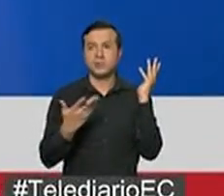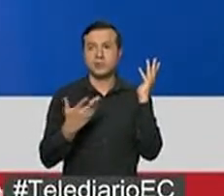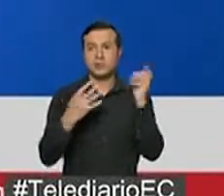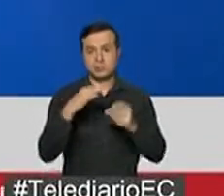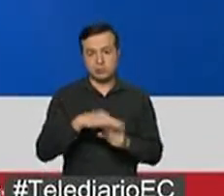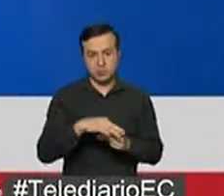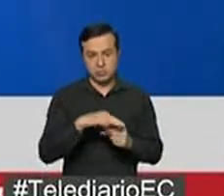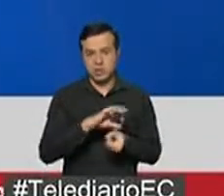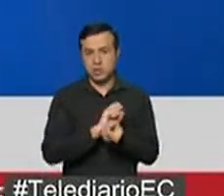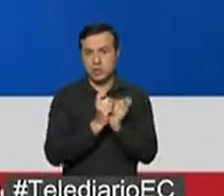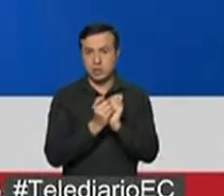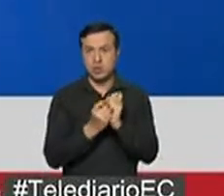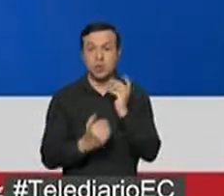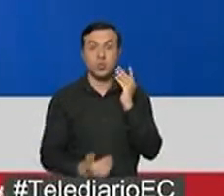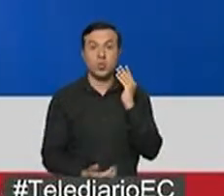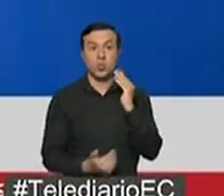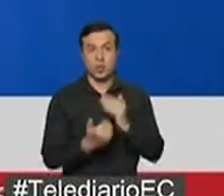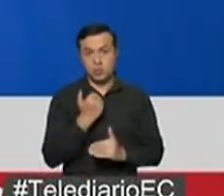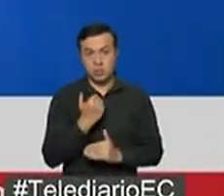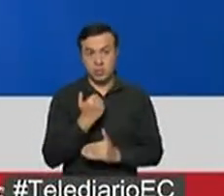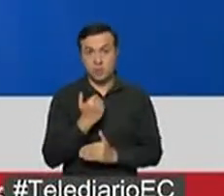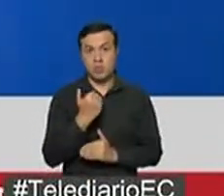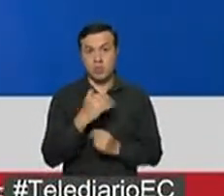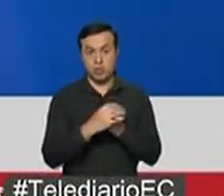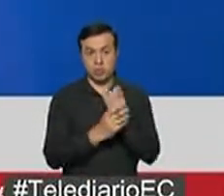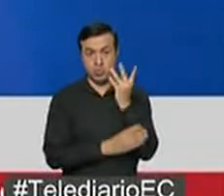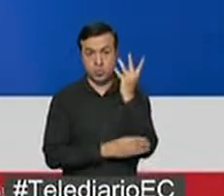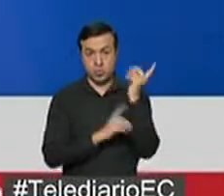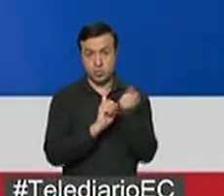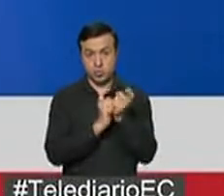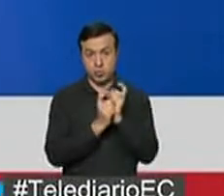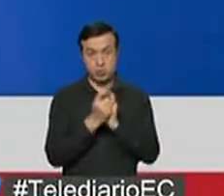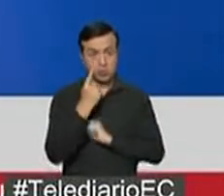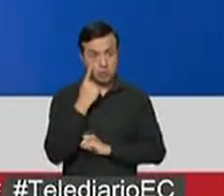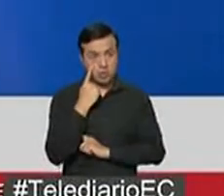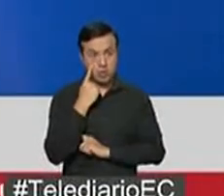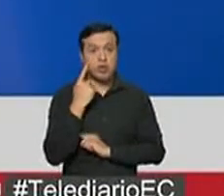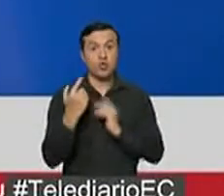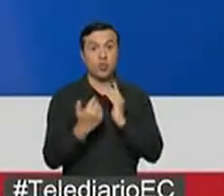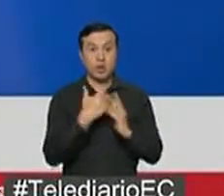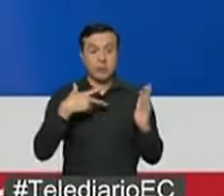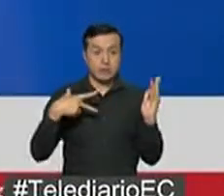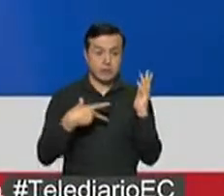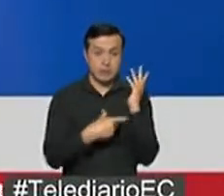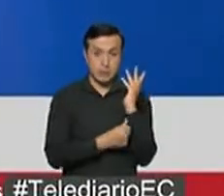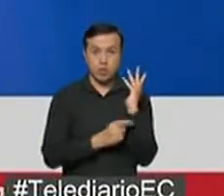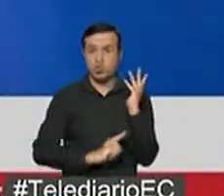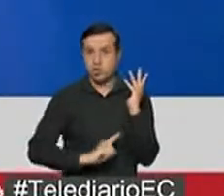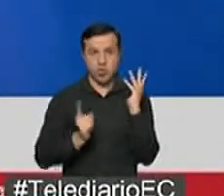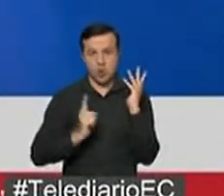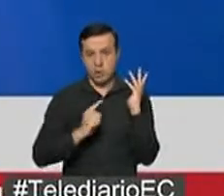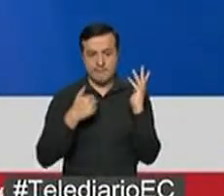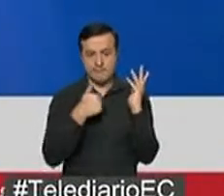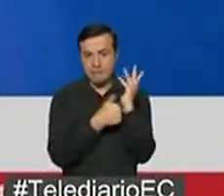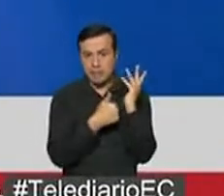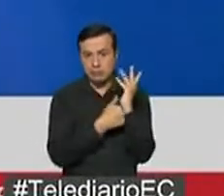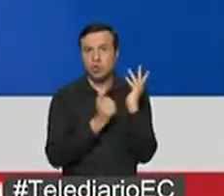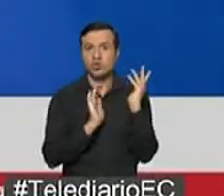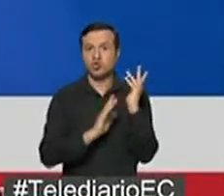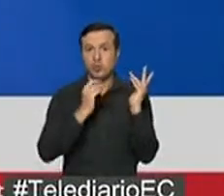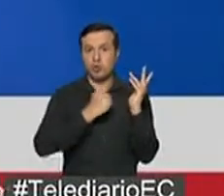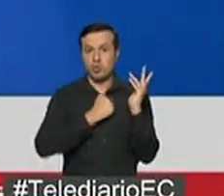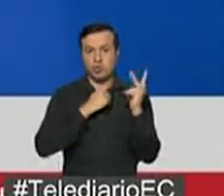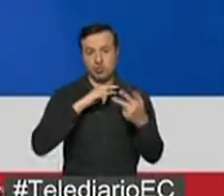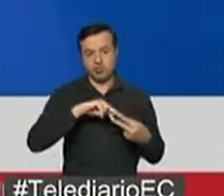transformaría en un organismo genéticamente modificado porque no se está introduciendo absolutamente nada en cambio sino más bien se está